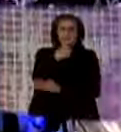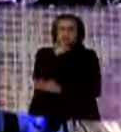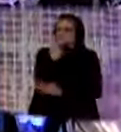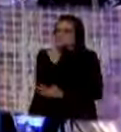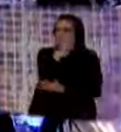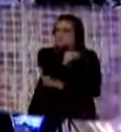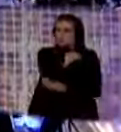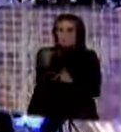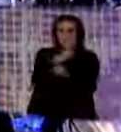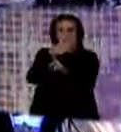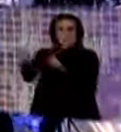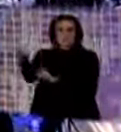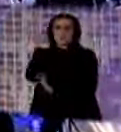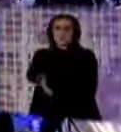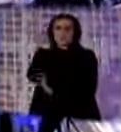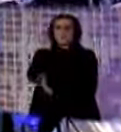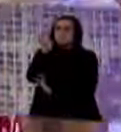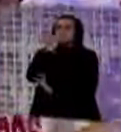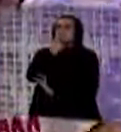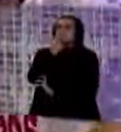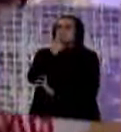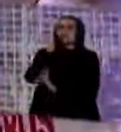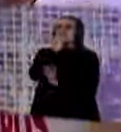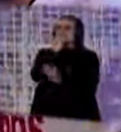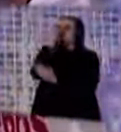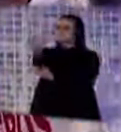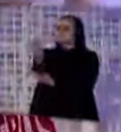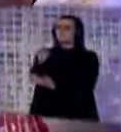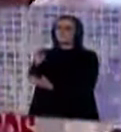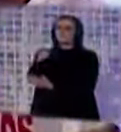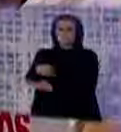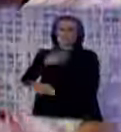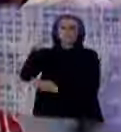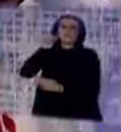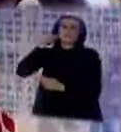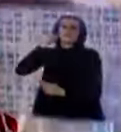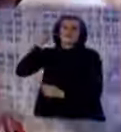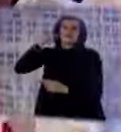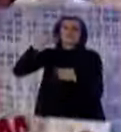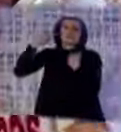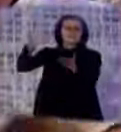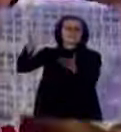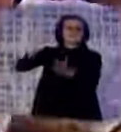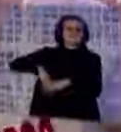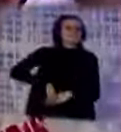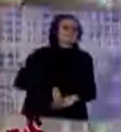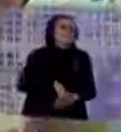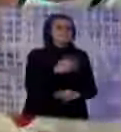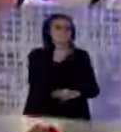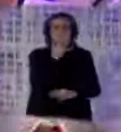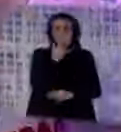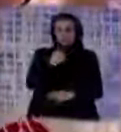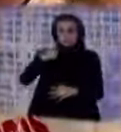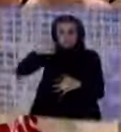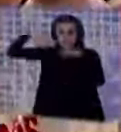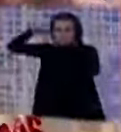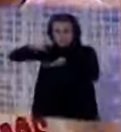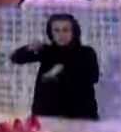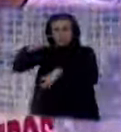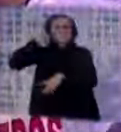al que a las mujeres maltrata le digo a la cara cobarde si te pillar